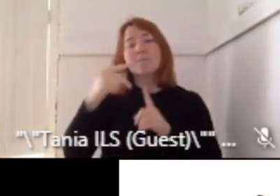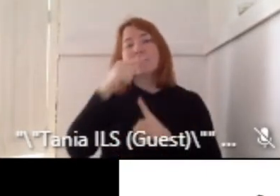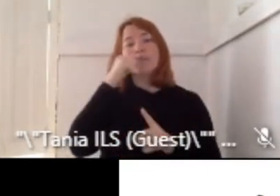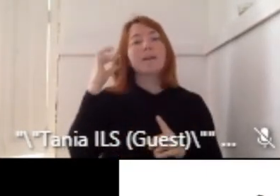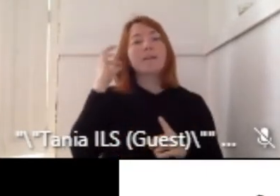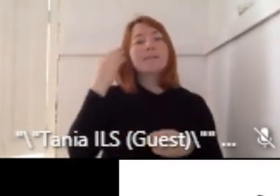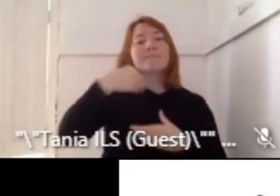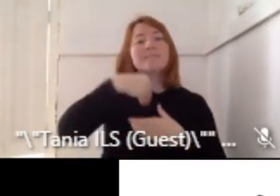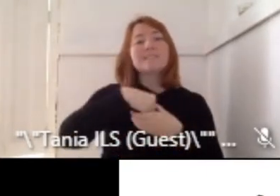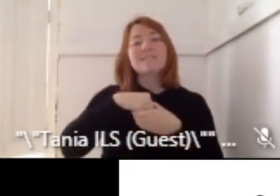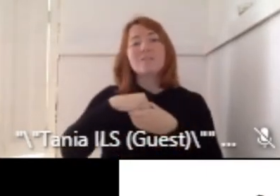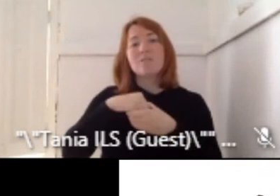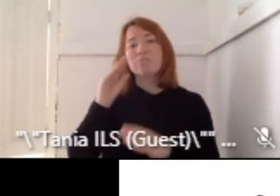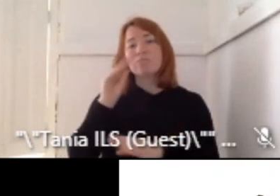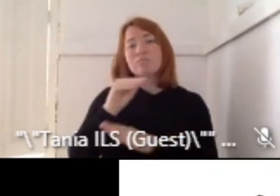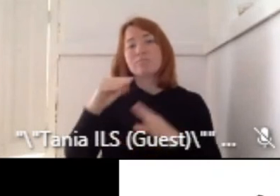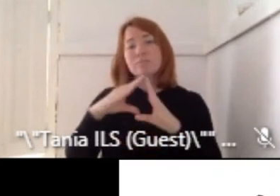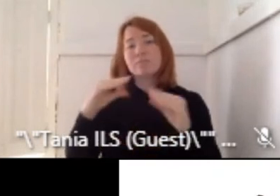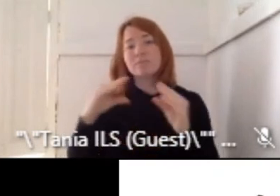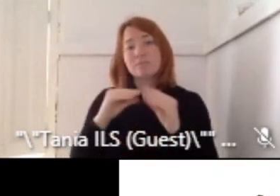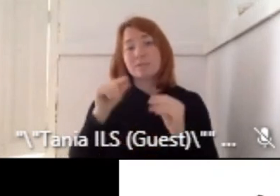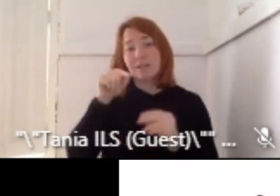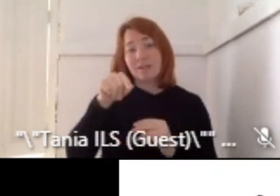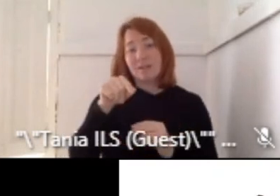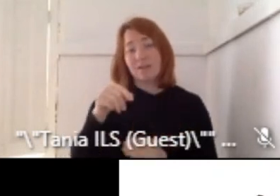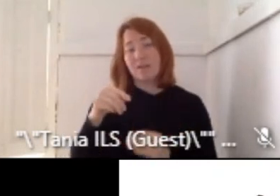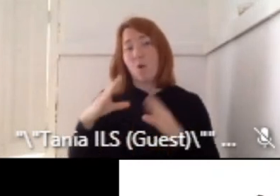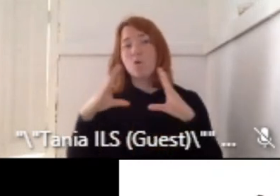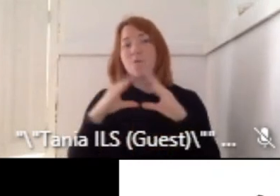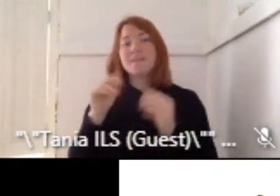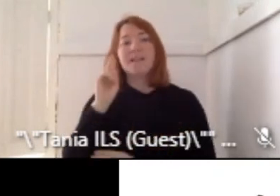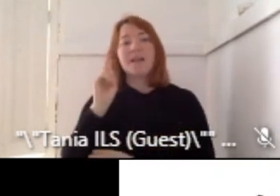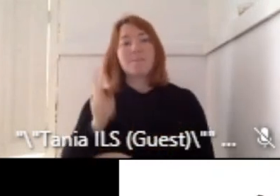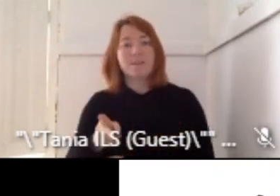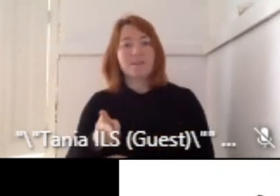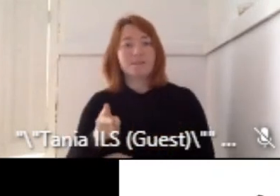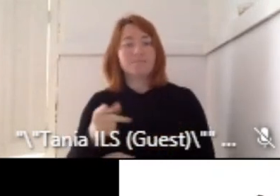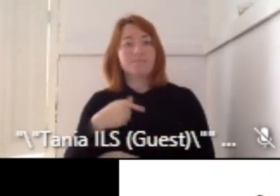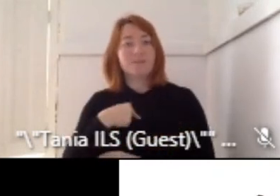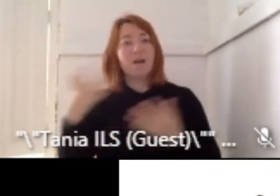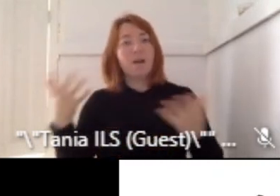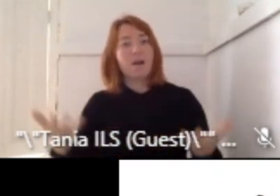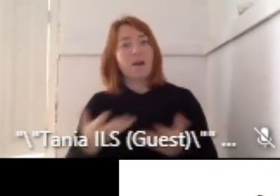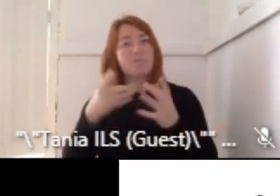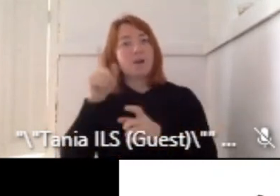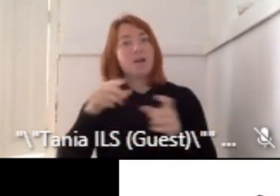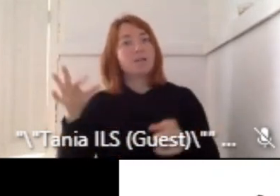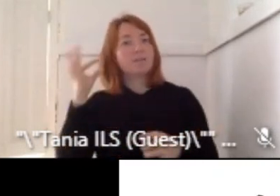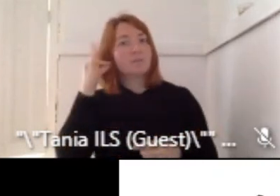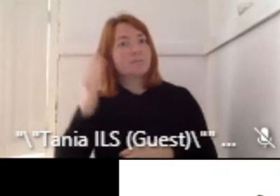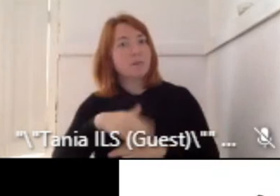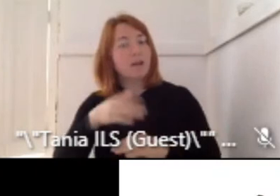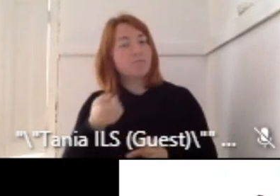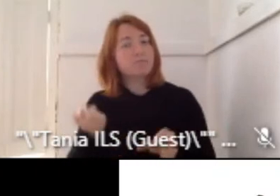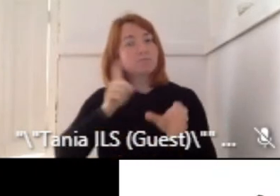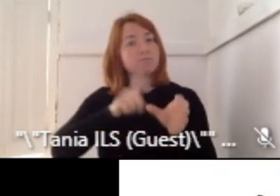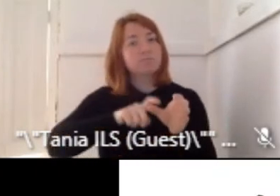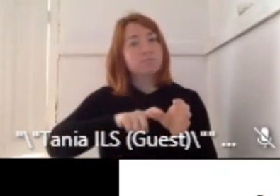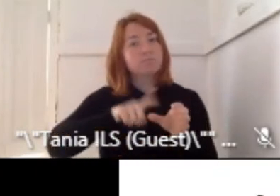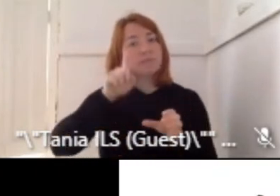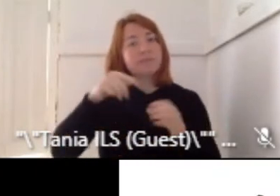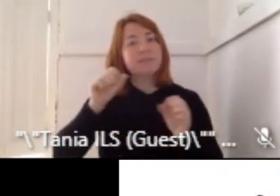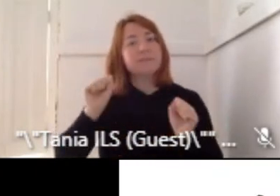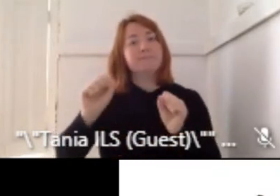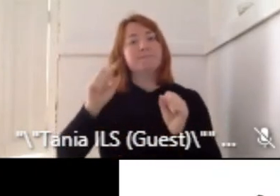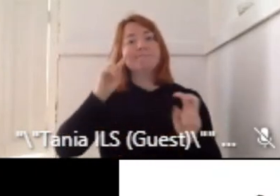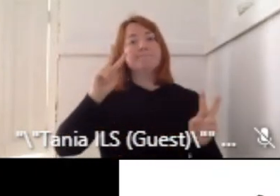de la Universidad de Vic, y que nos muestra que hay que animar a las chicas a participar en el aula y evitar escenas como esta de aquí